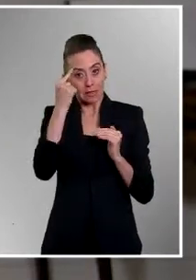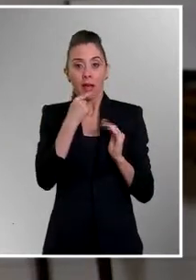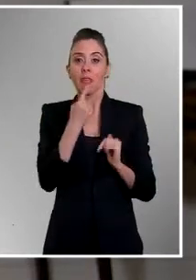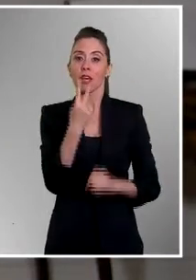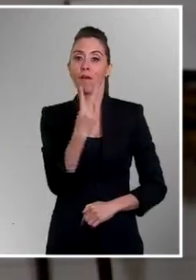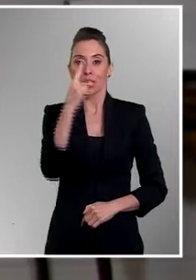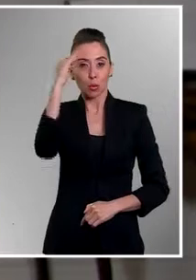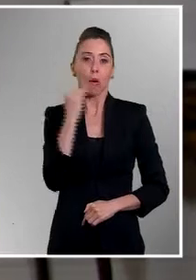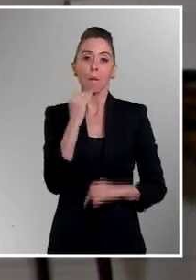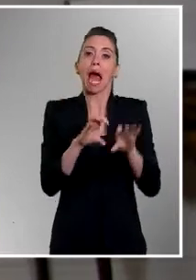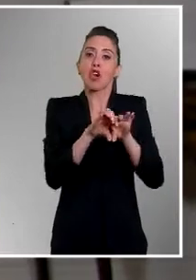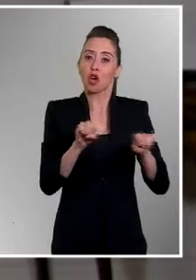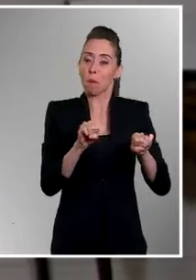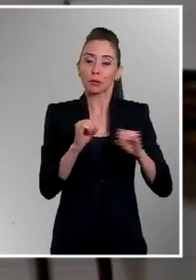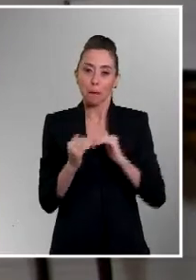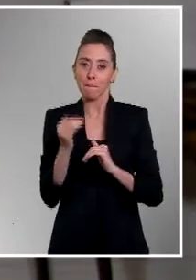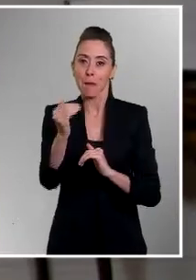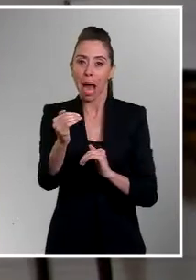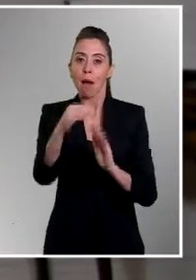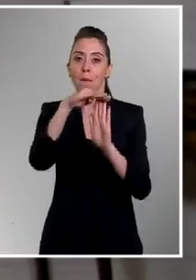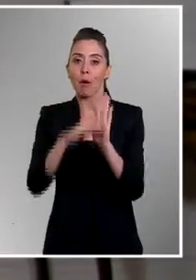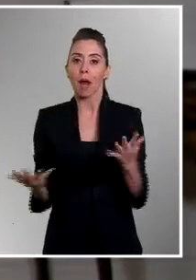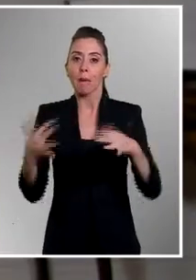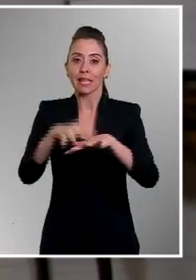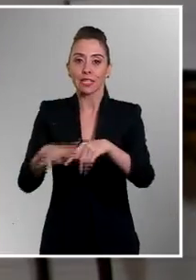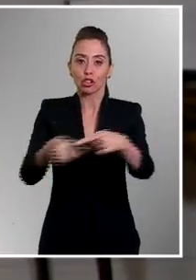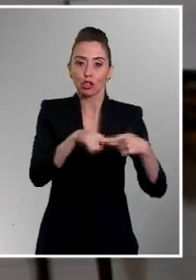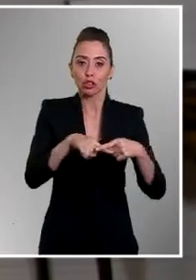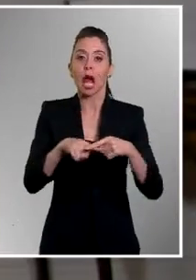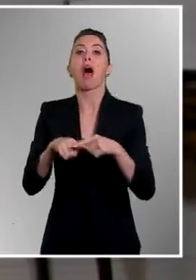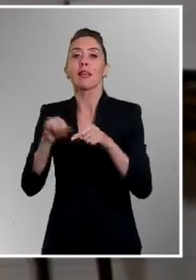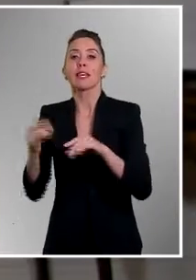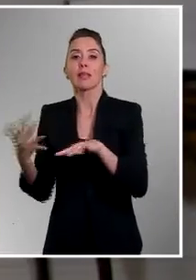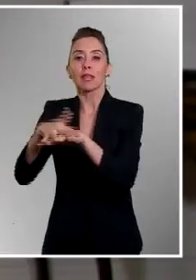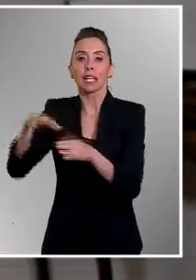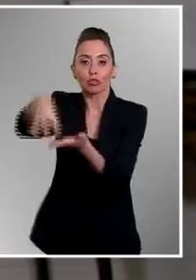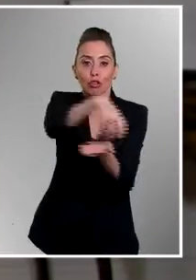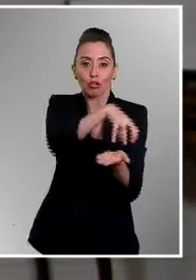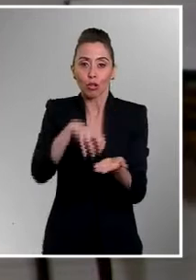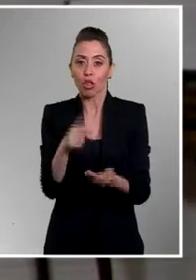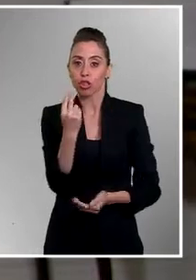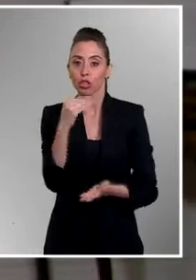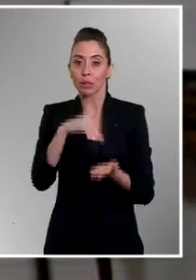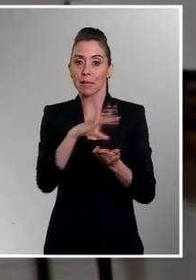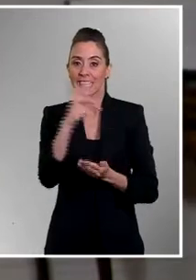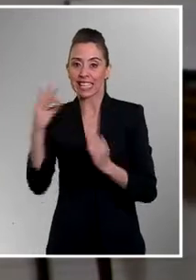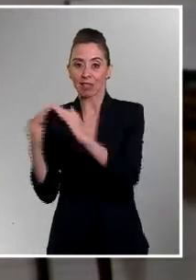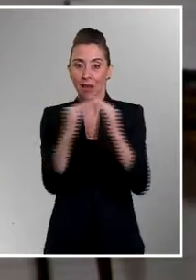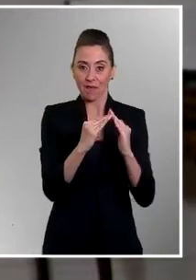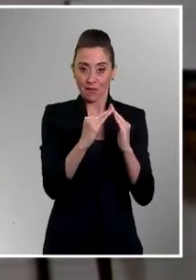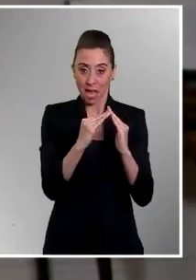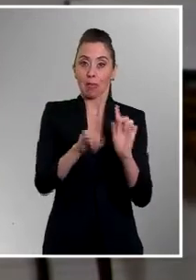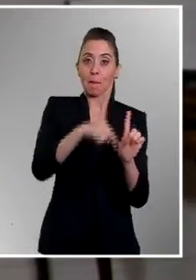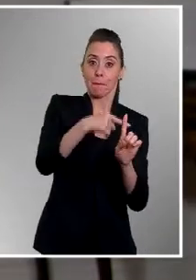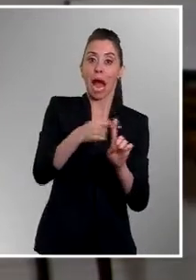compromiso del 21 de mayo el programa de integración social y territorial sumará a la construcción de 12 mil 500 viviendas a las 25 mil